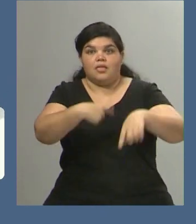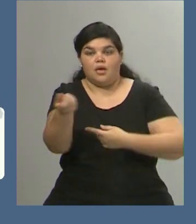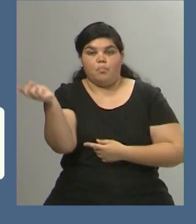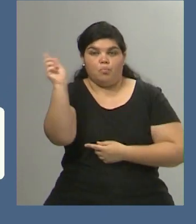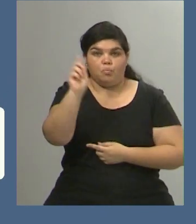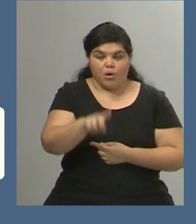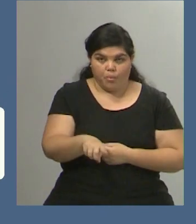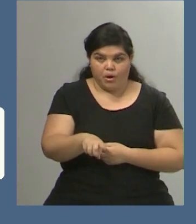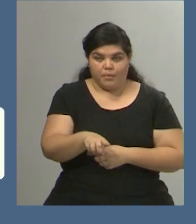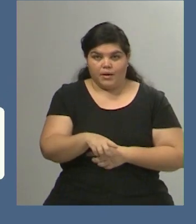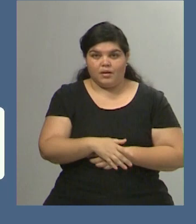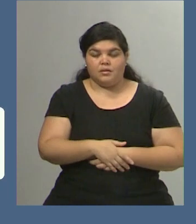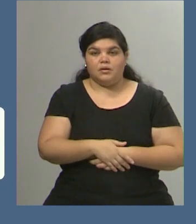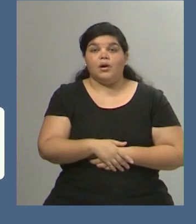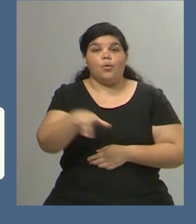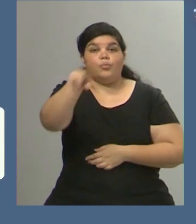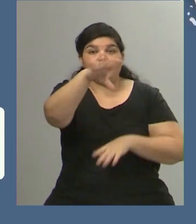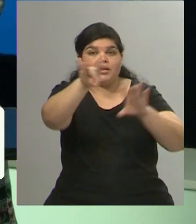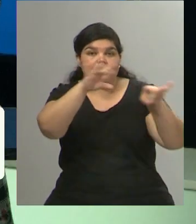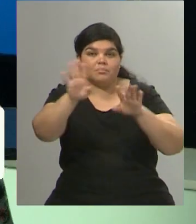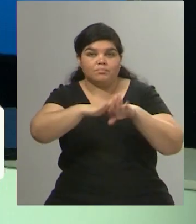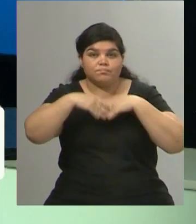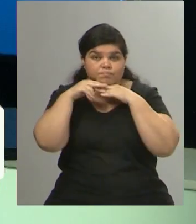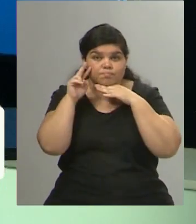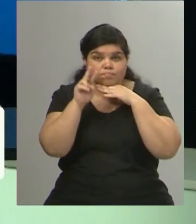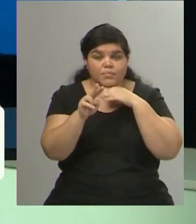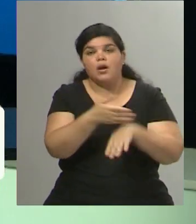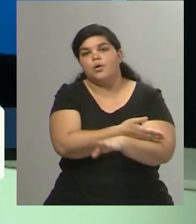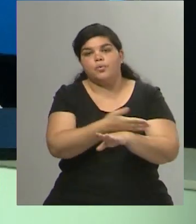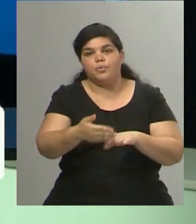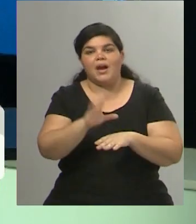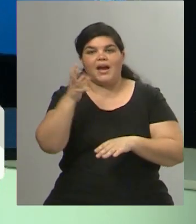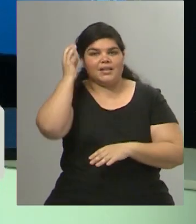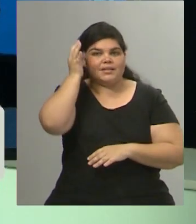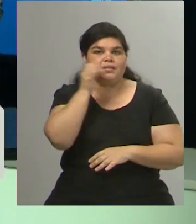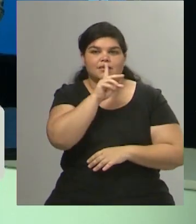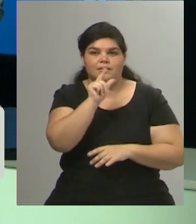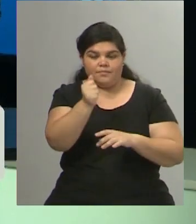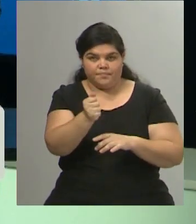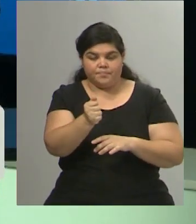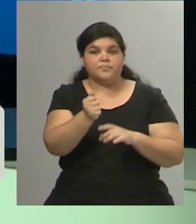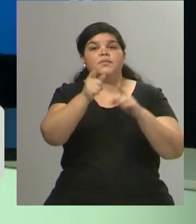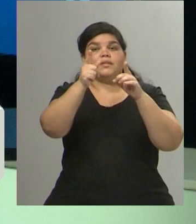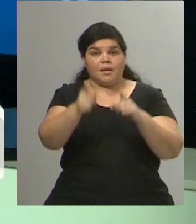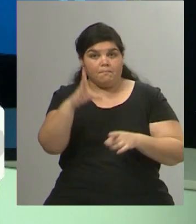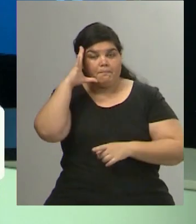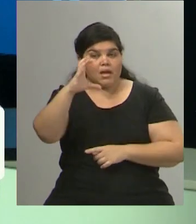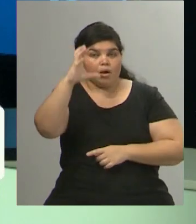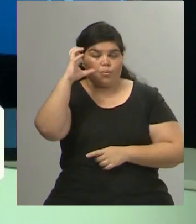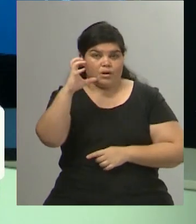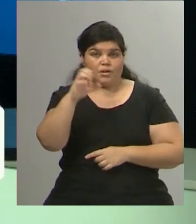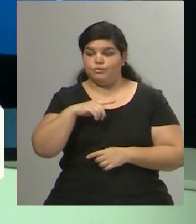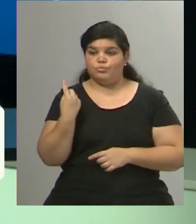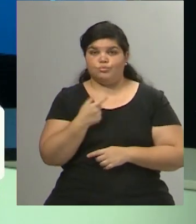Chat Internacional. Así es que los invito a ustedes que están ahí del otro lado que sigan con nosotros en el 30 de la TDA. Recuerden que estamos